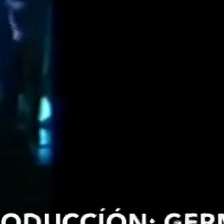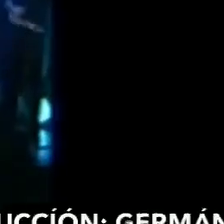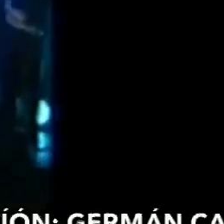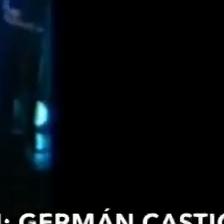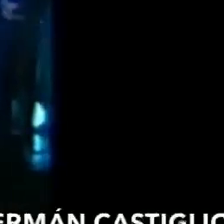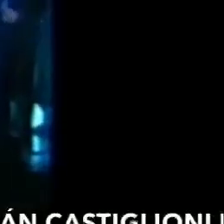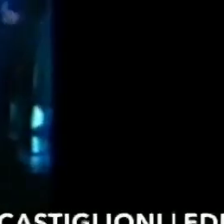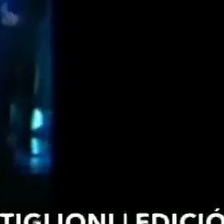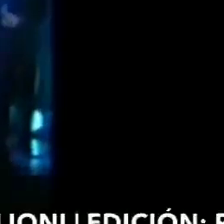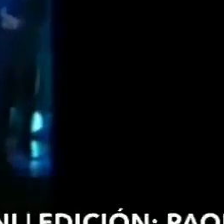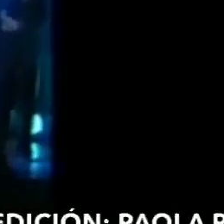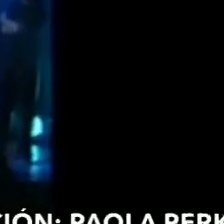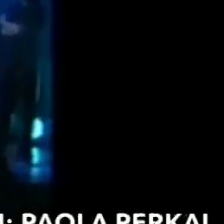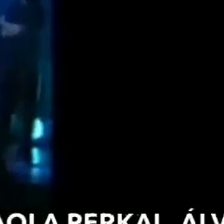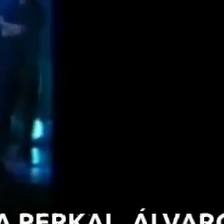Y debo decirles